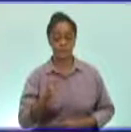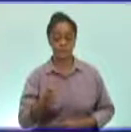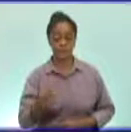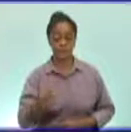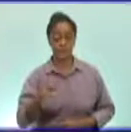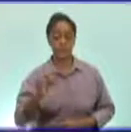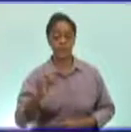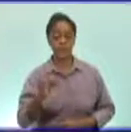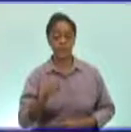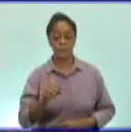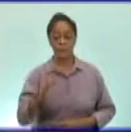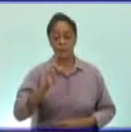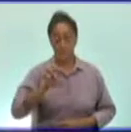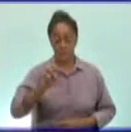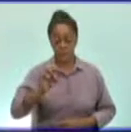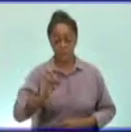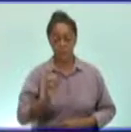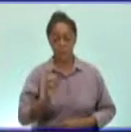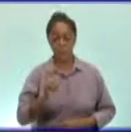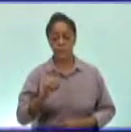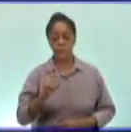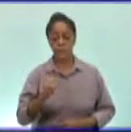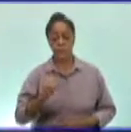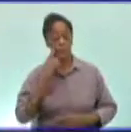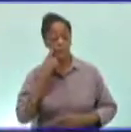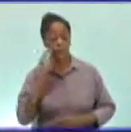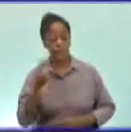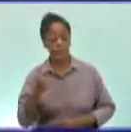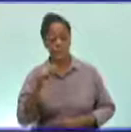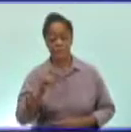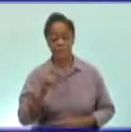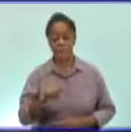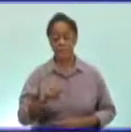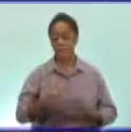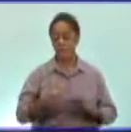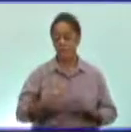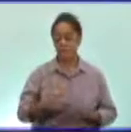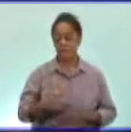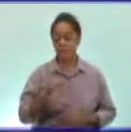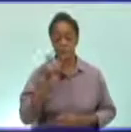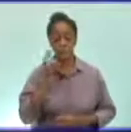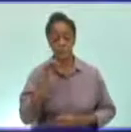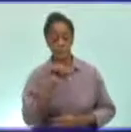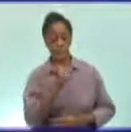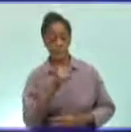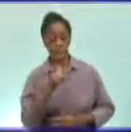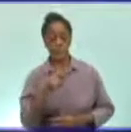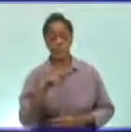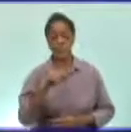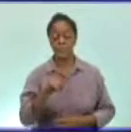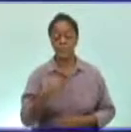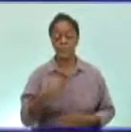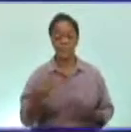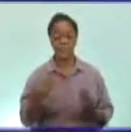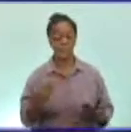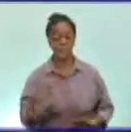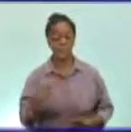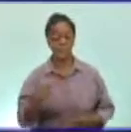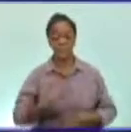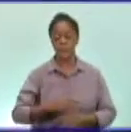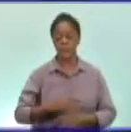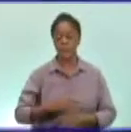reino prototista, porque lo observaron de esta forma en el video. Esto es debido a que en